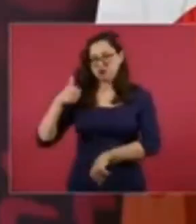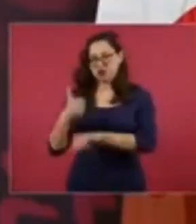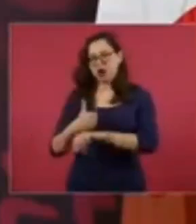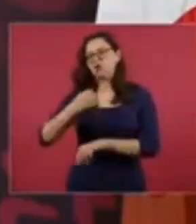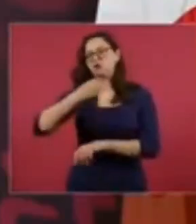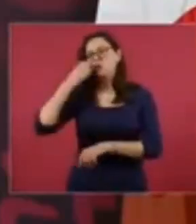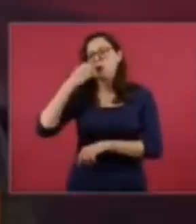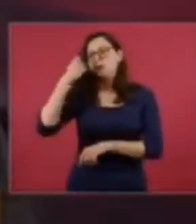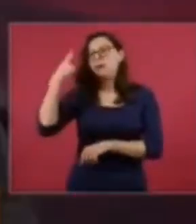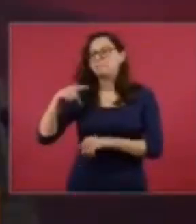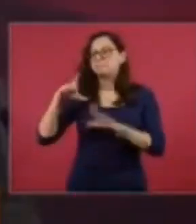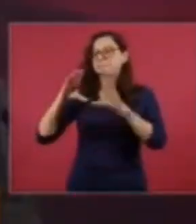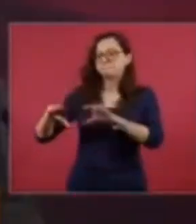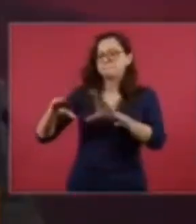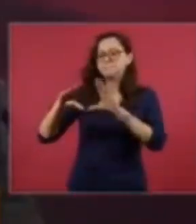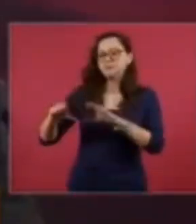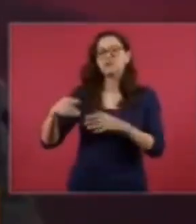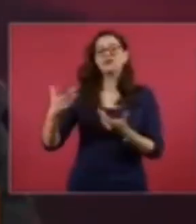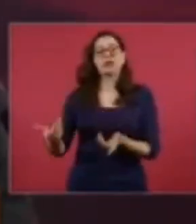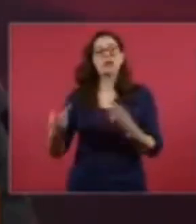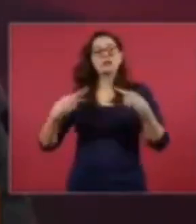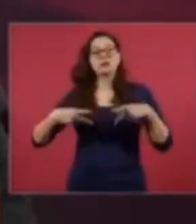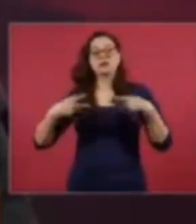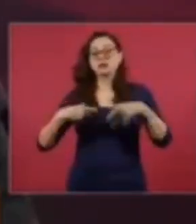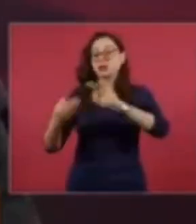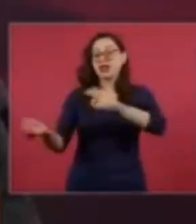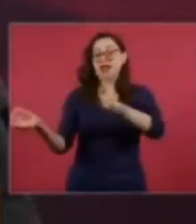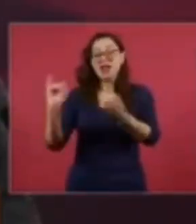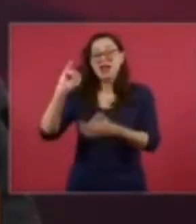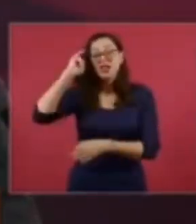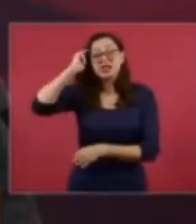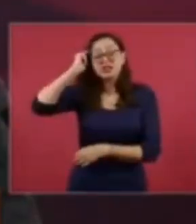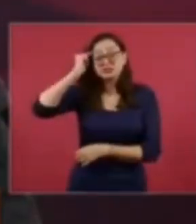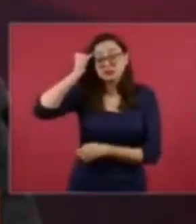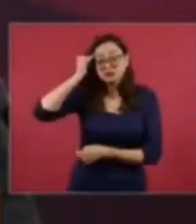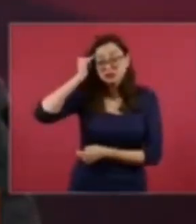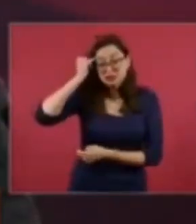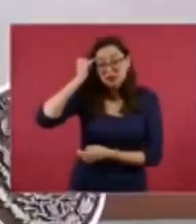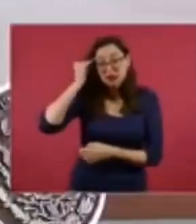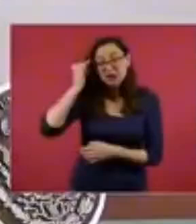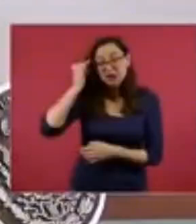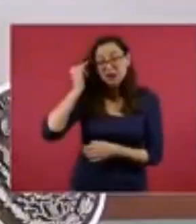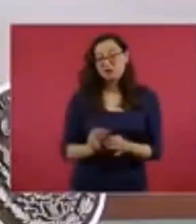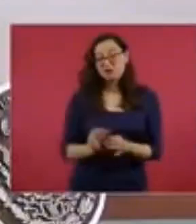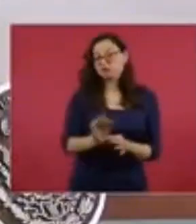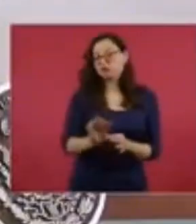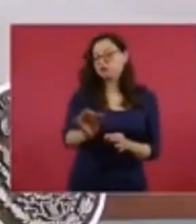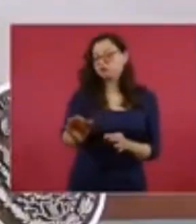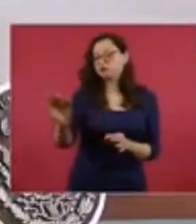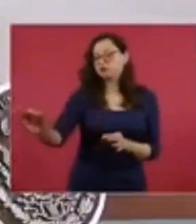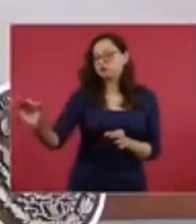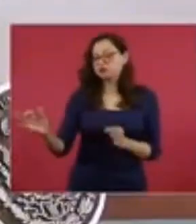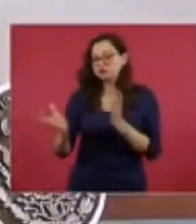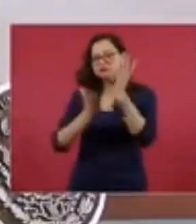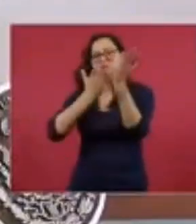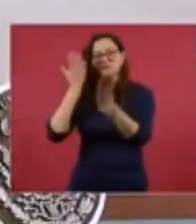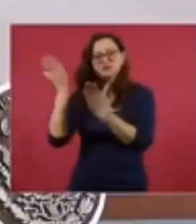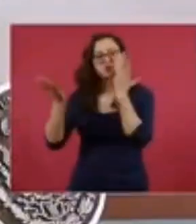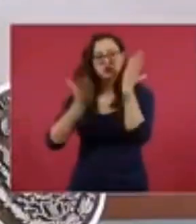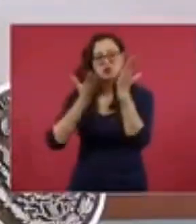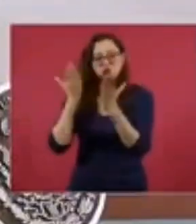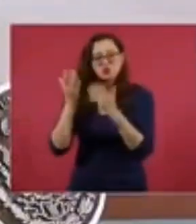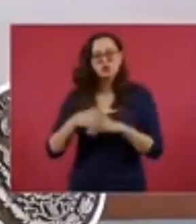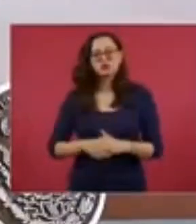profesionistas provenientes de los pueblos Chol, Maya Lacandón y Celtal.